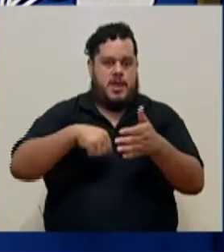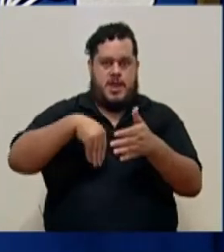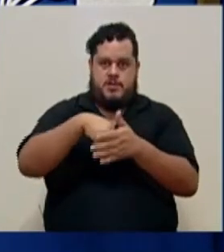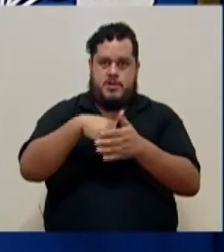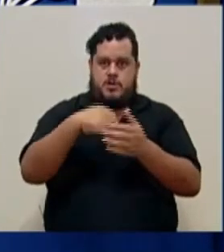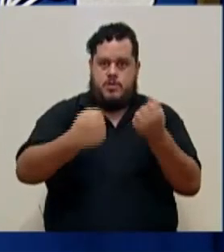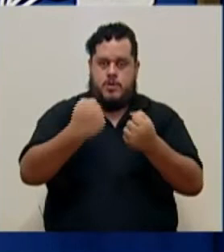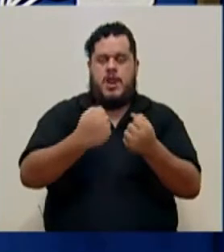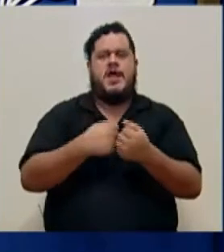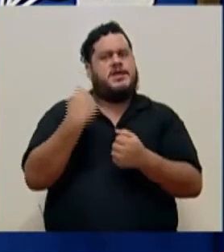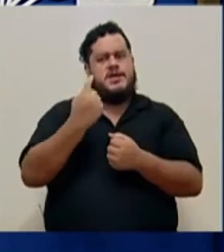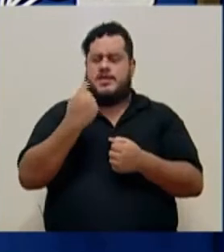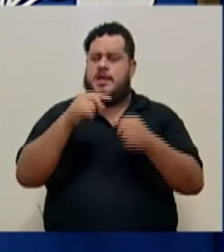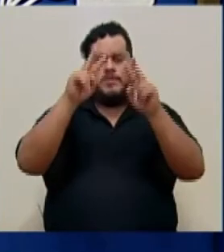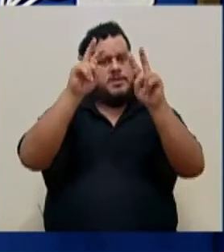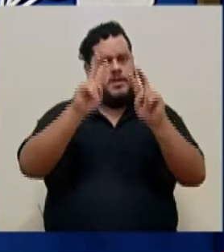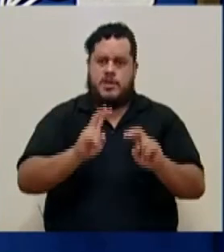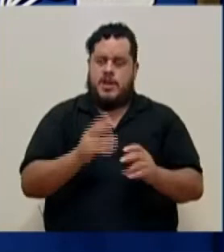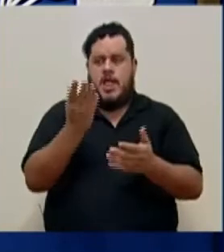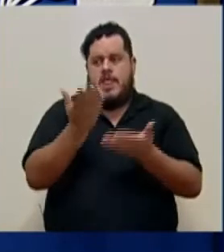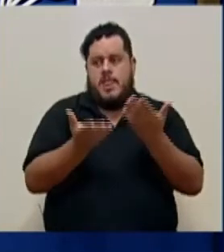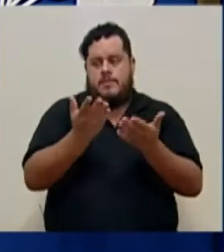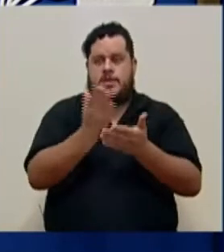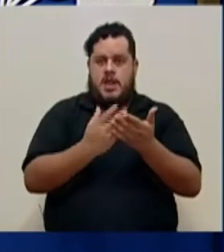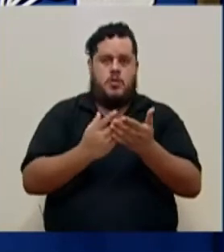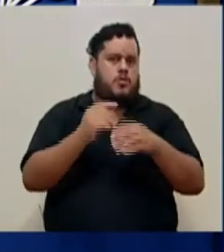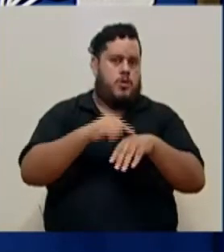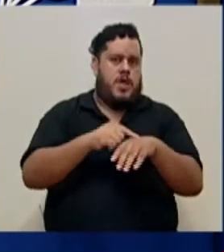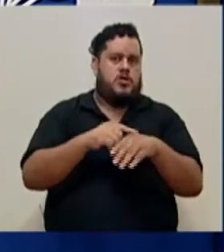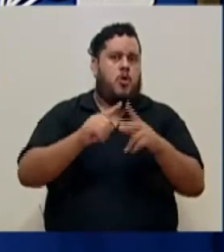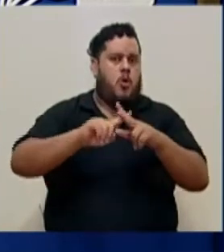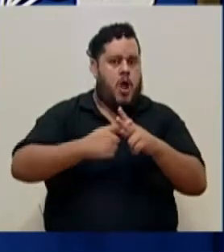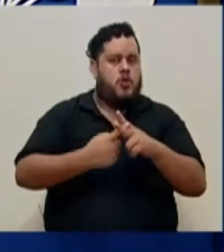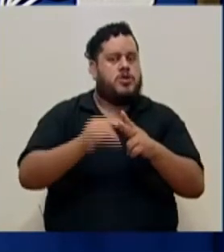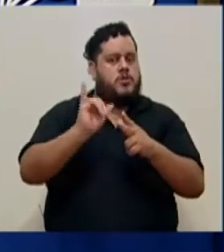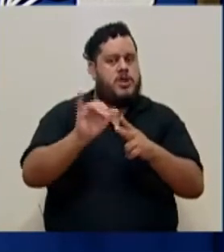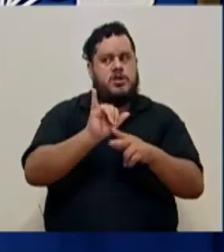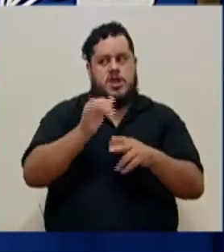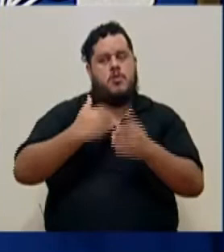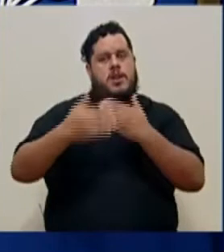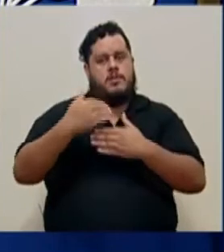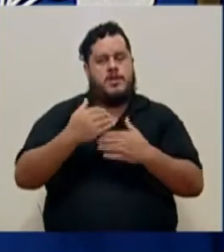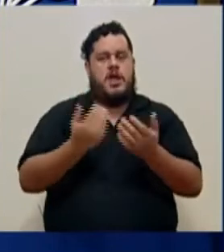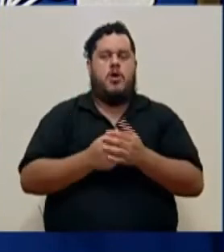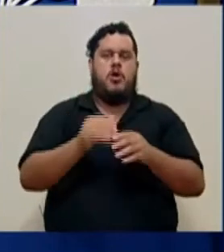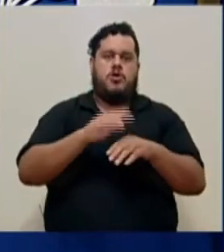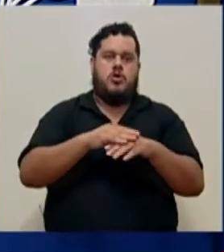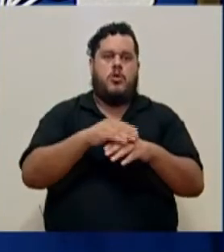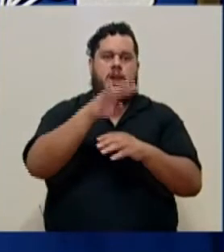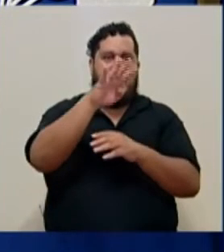estamos en constante análisis. Puede ser que en algún momento tomemos alguna medida de ajuste, como también se ha tomado en el pasado con respecto a horas o